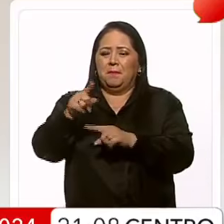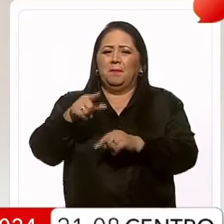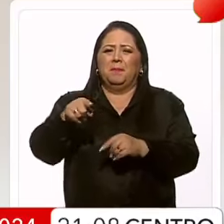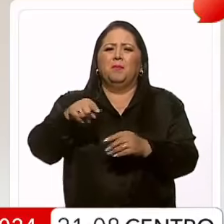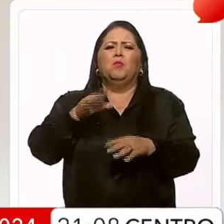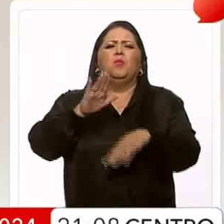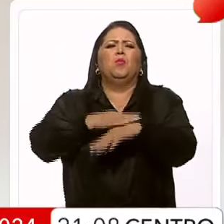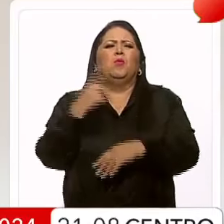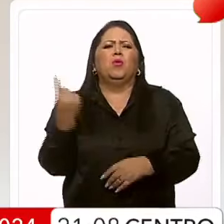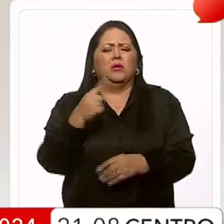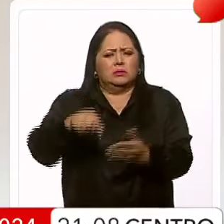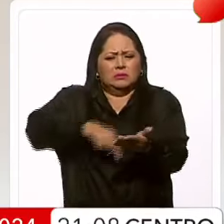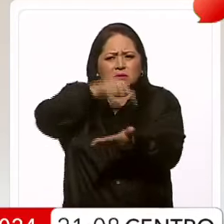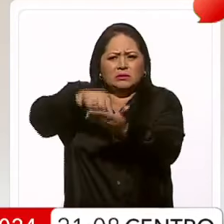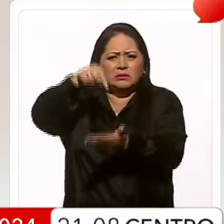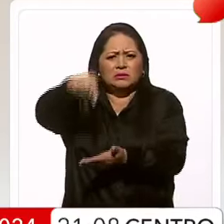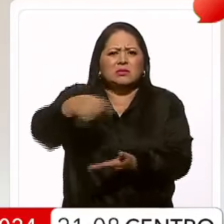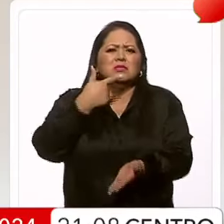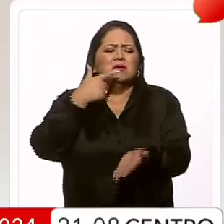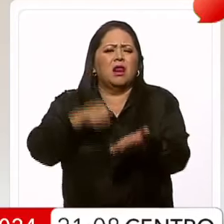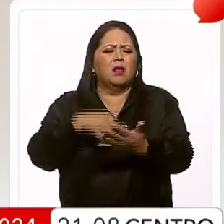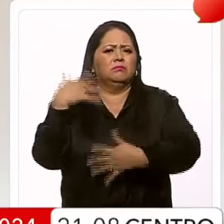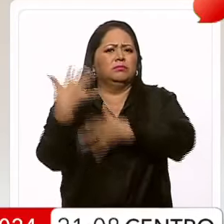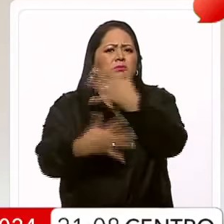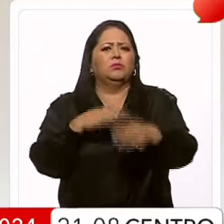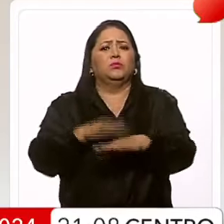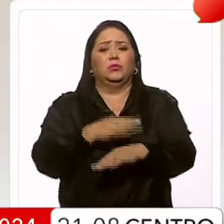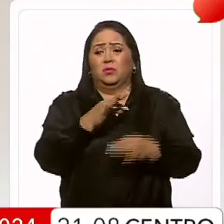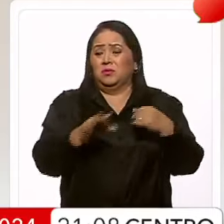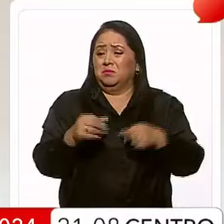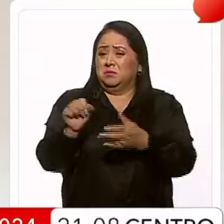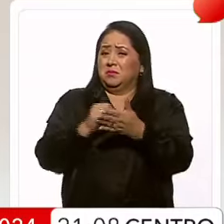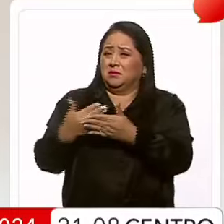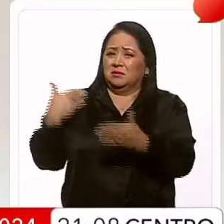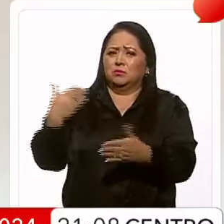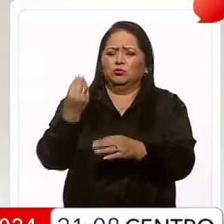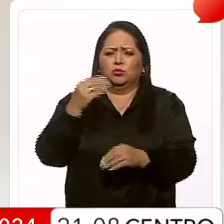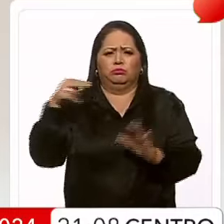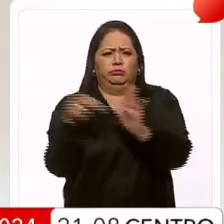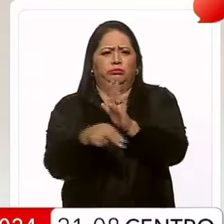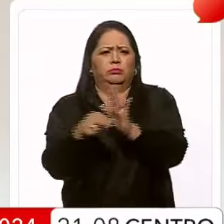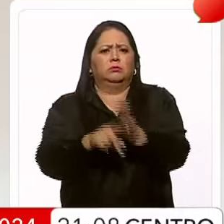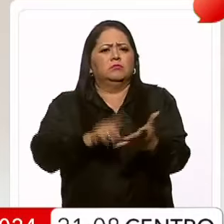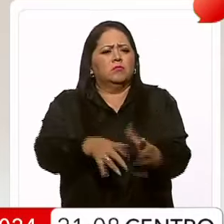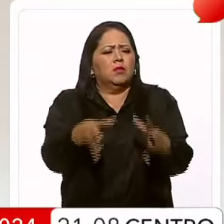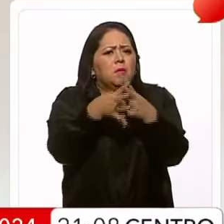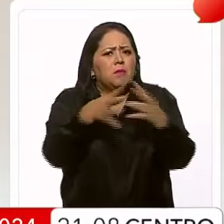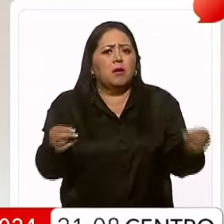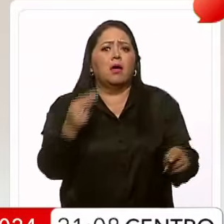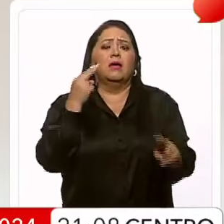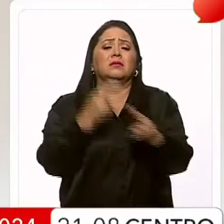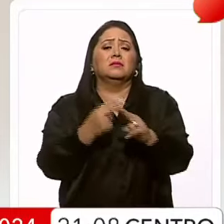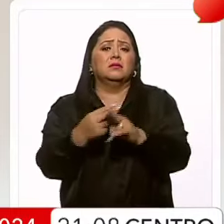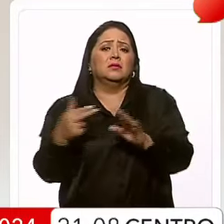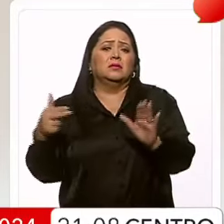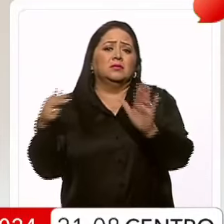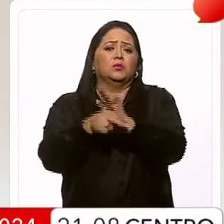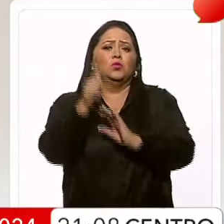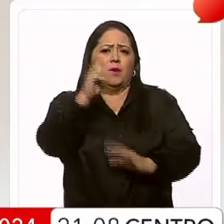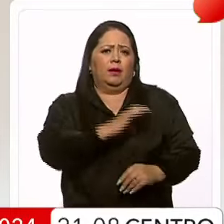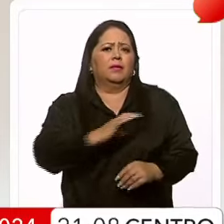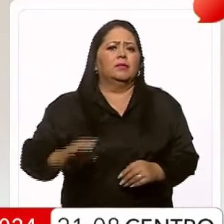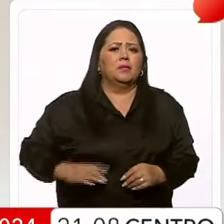por qué se ha concentrado la violencia en Celaya, donde en los últimos meses han ocurrido masacres, desapariciones y hasta el asesinato de una